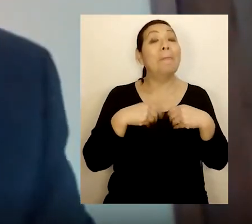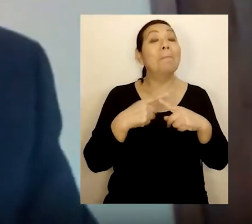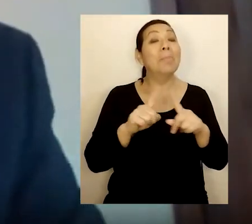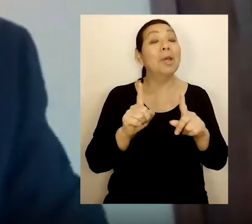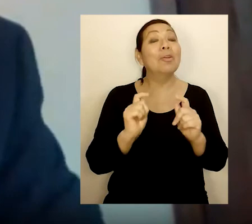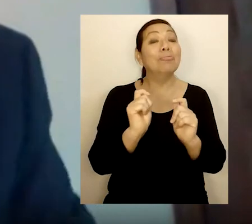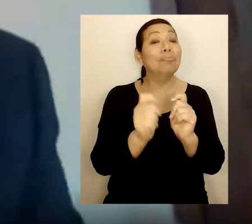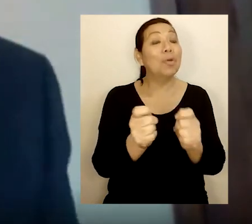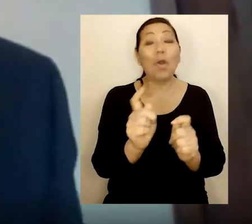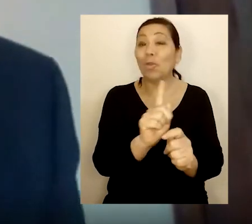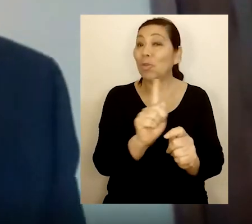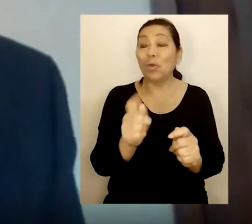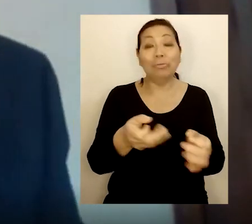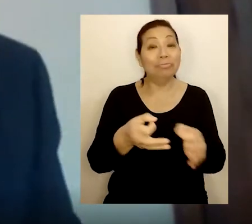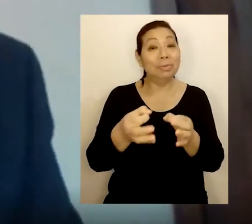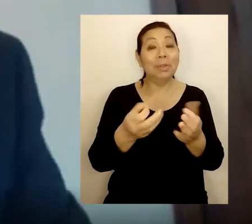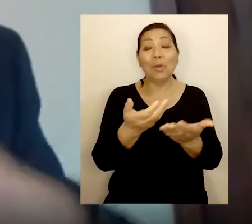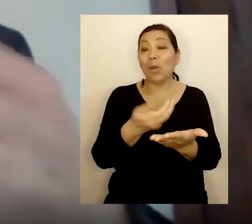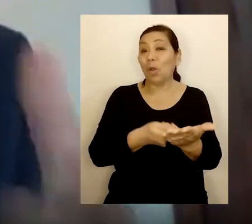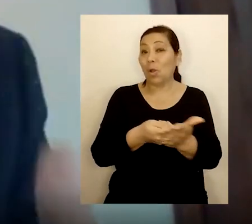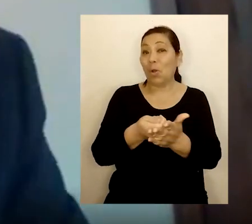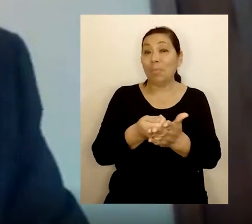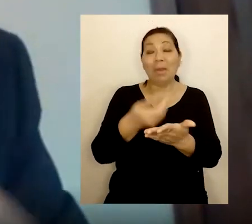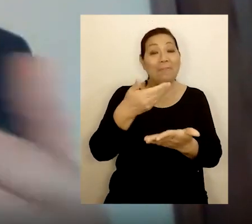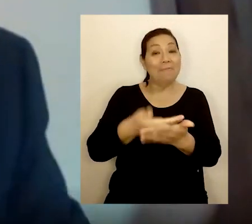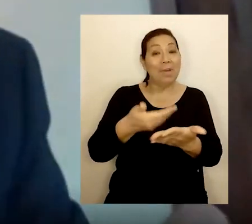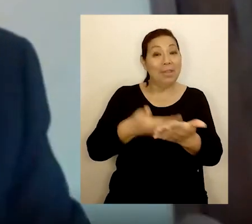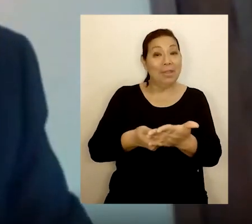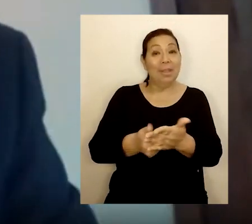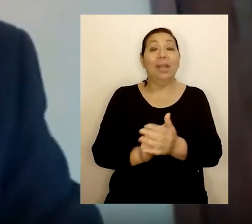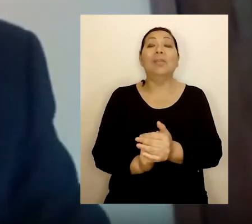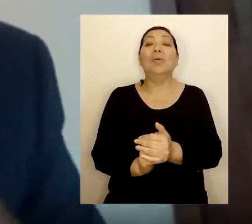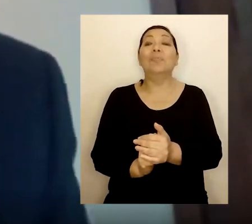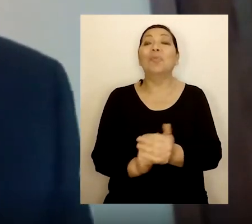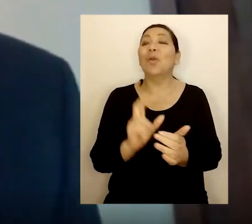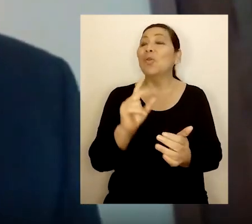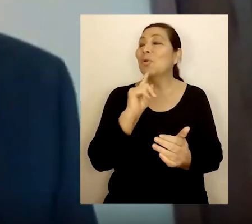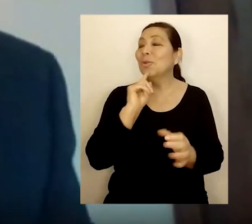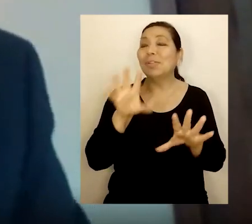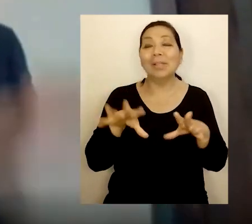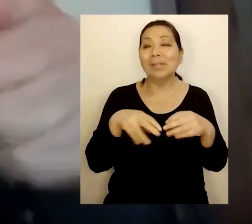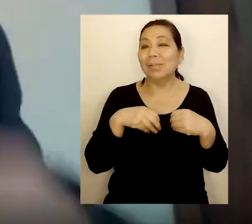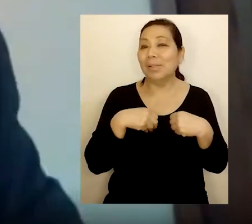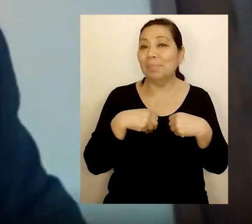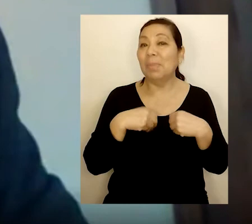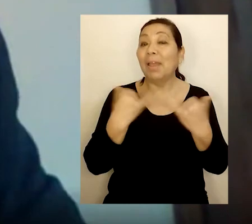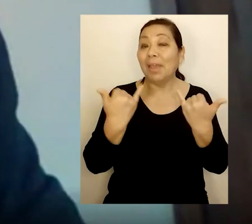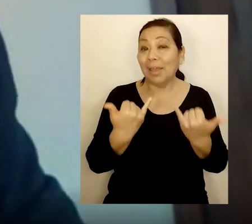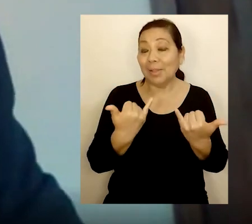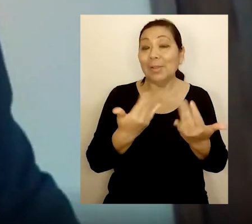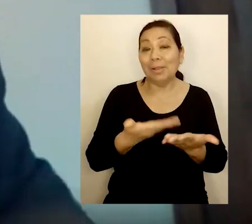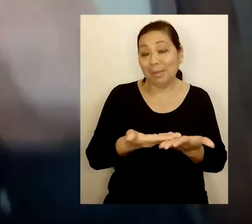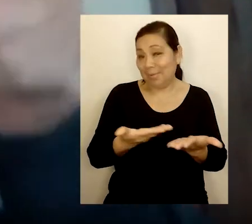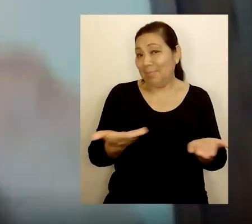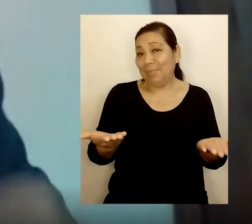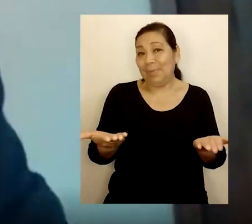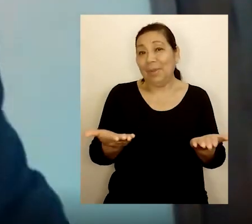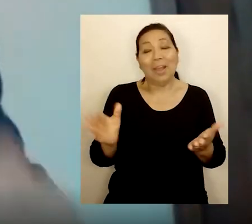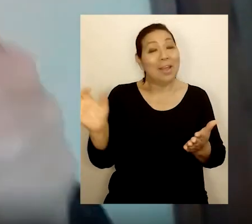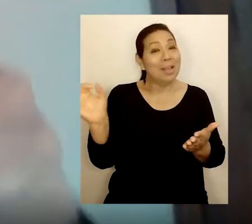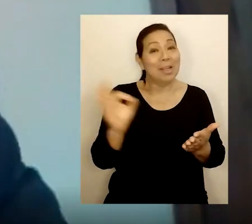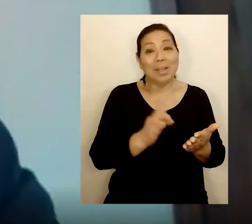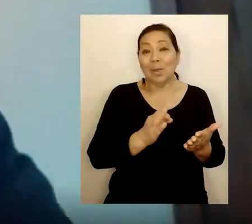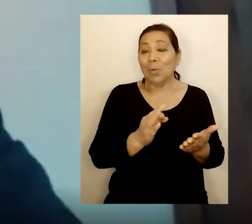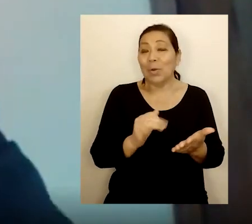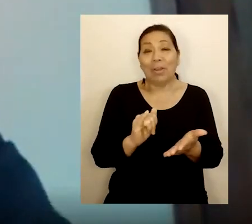el contribuyente no sustenta sus compras con facturas y con contratos, no se acepta. Y eso es lo que pasó acá. En